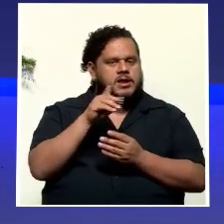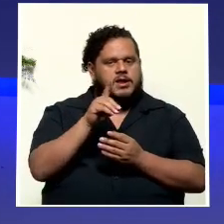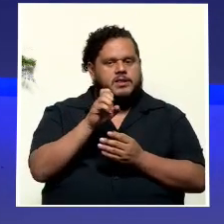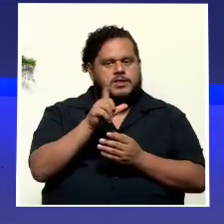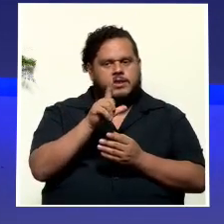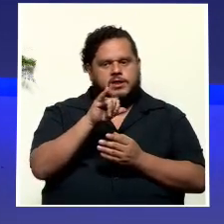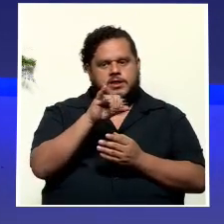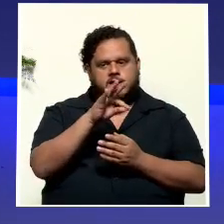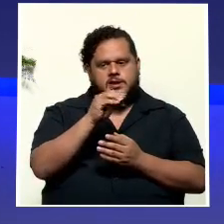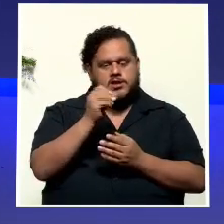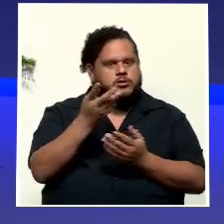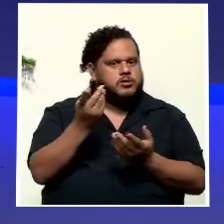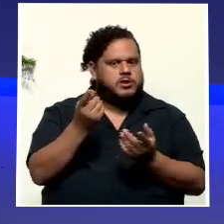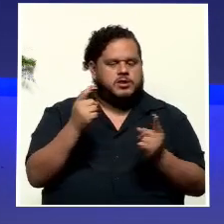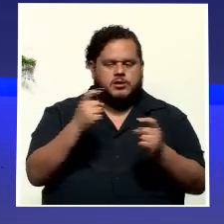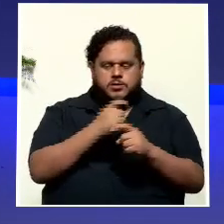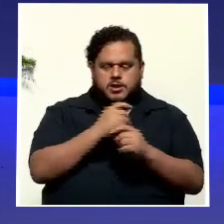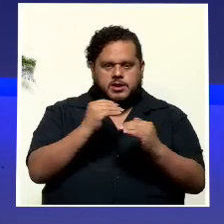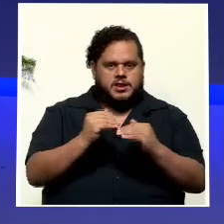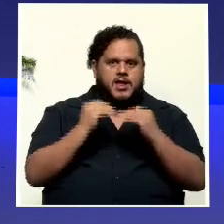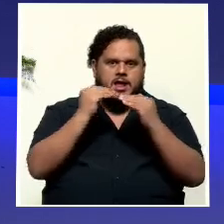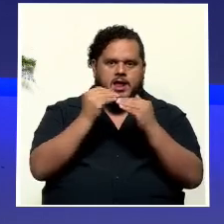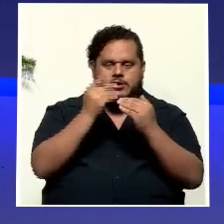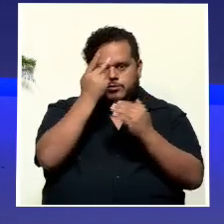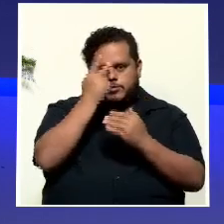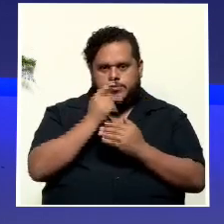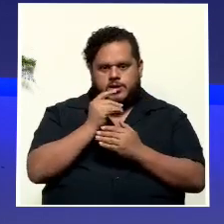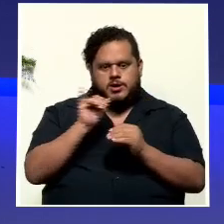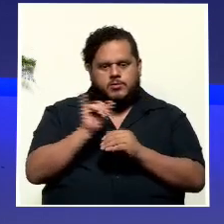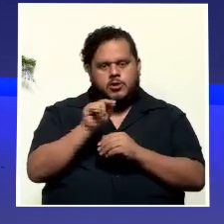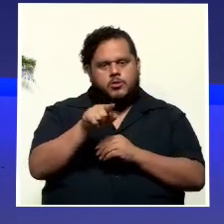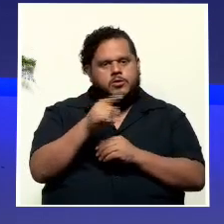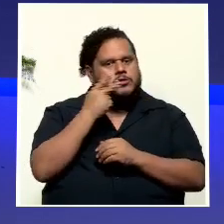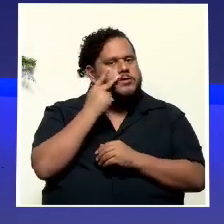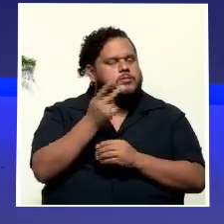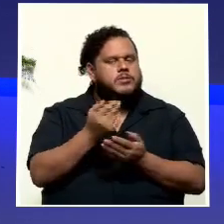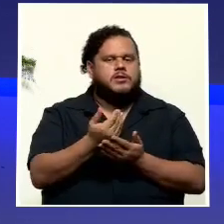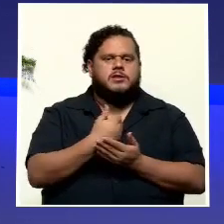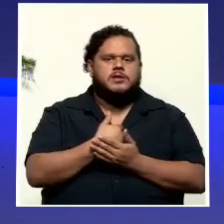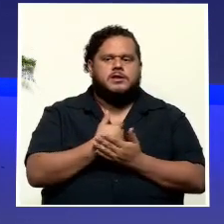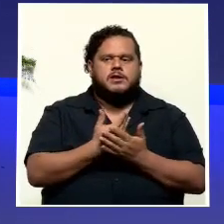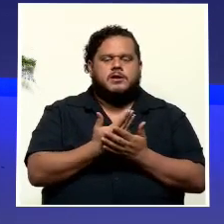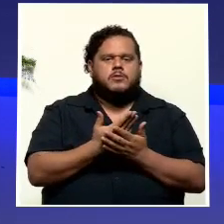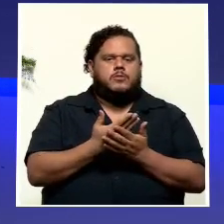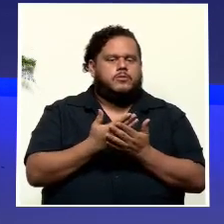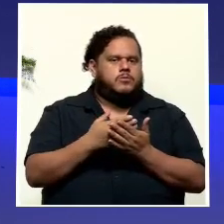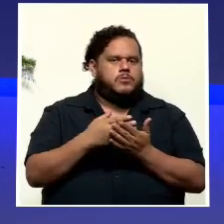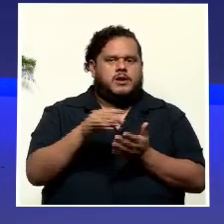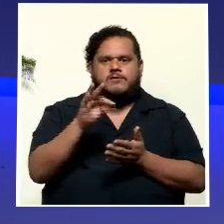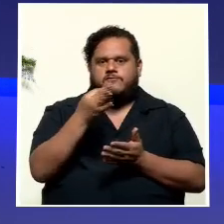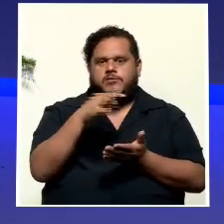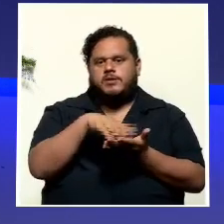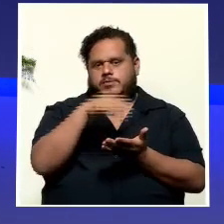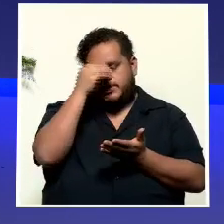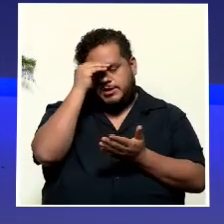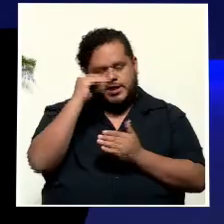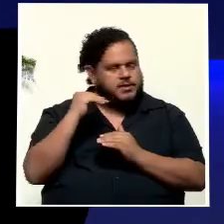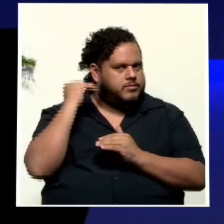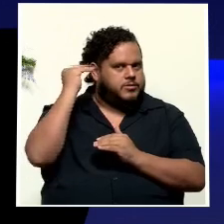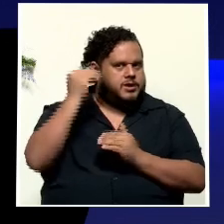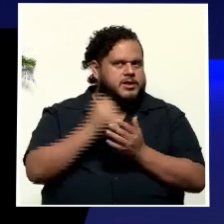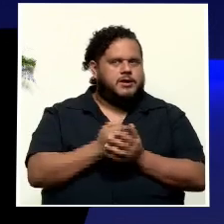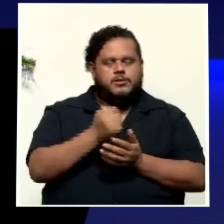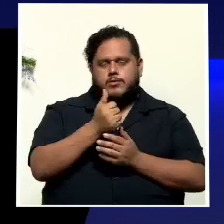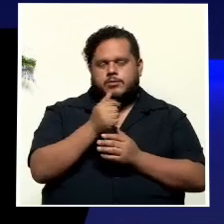tan complicados, de alto perfil como estos que estamos viendo, pues tienen una curva de aprendizaje muy alta. Nos queda muy